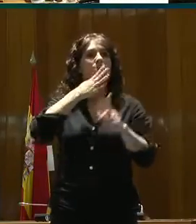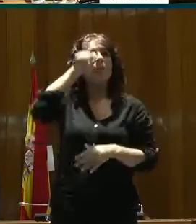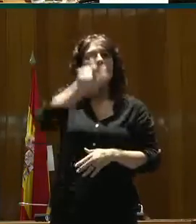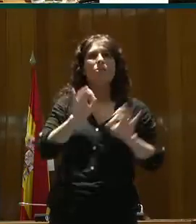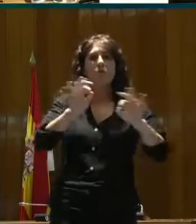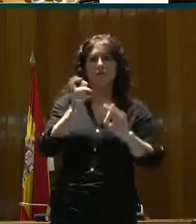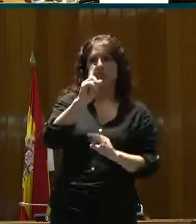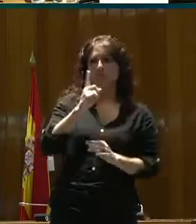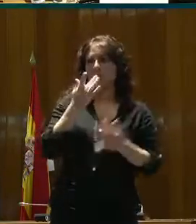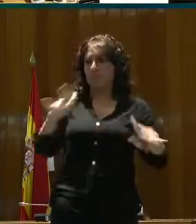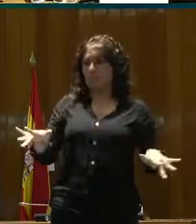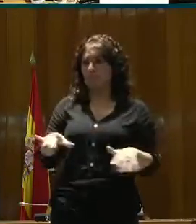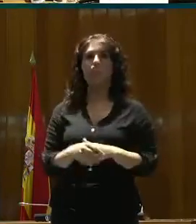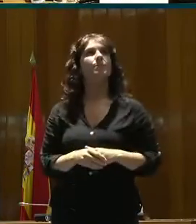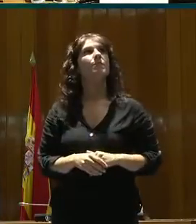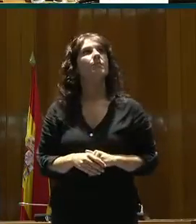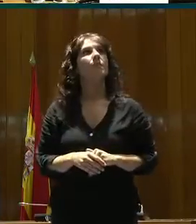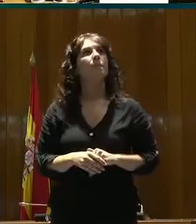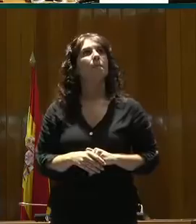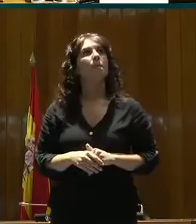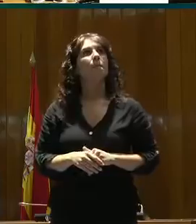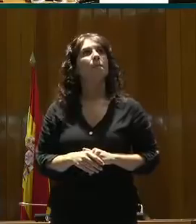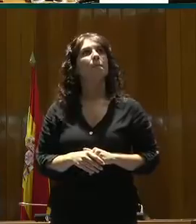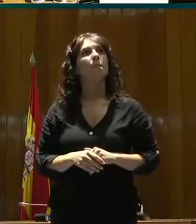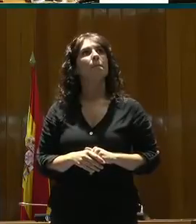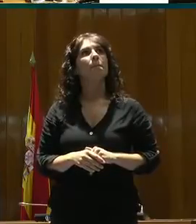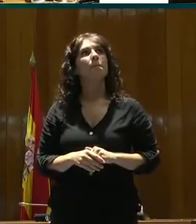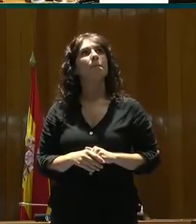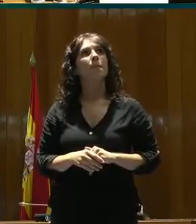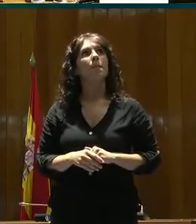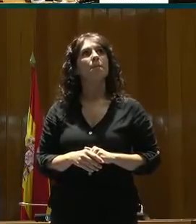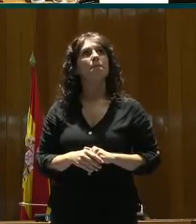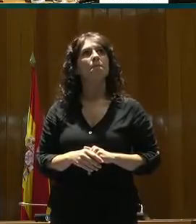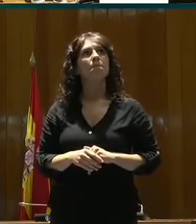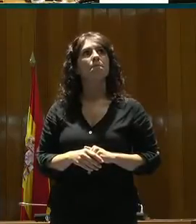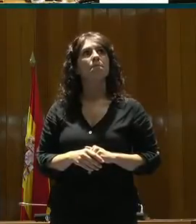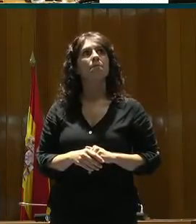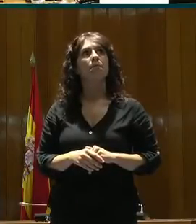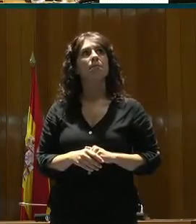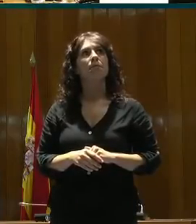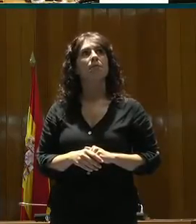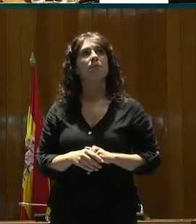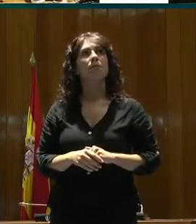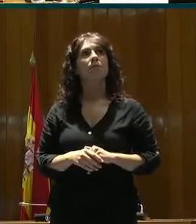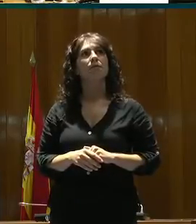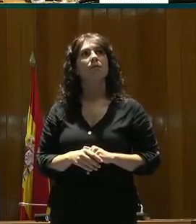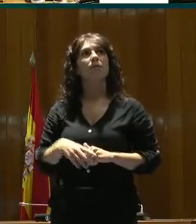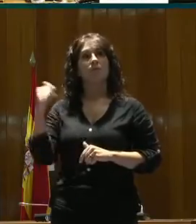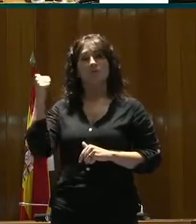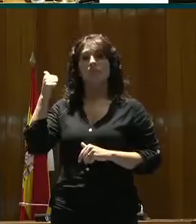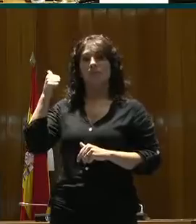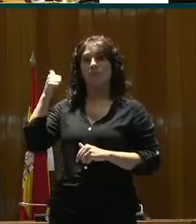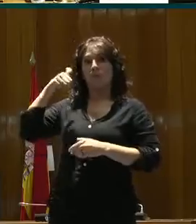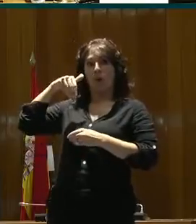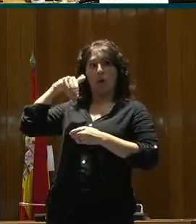Y de nuevo, una pequeña cata en lo que sería el contenido real de esta sección,